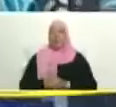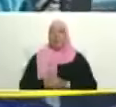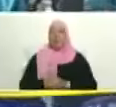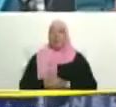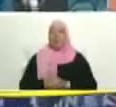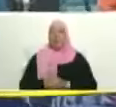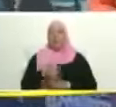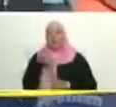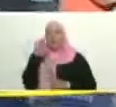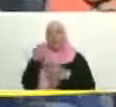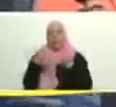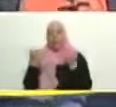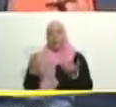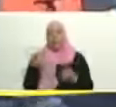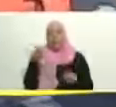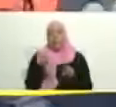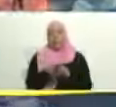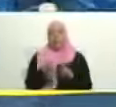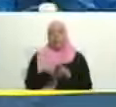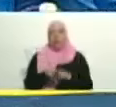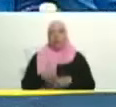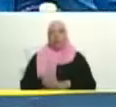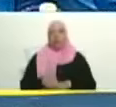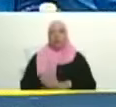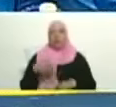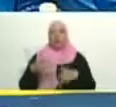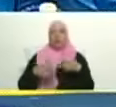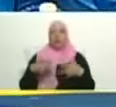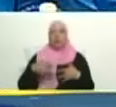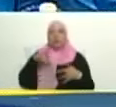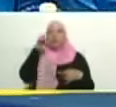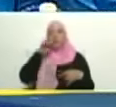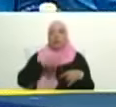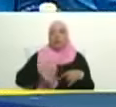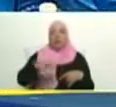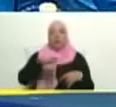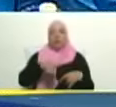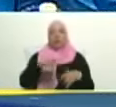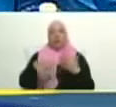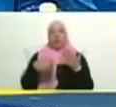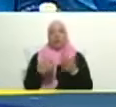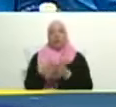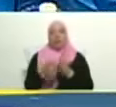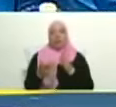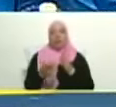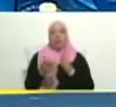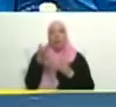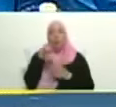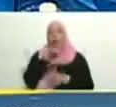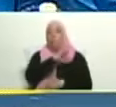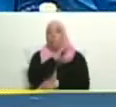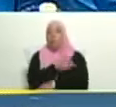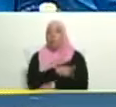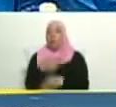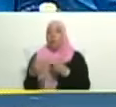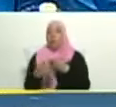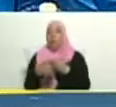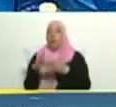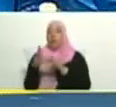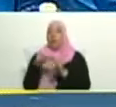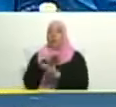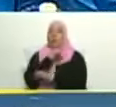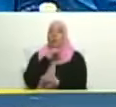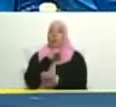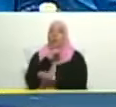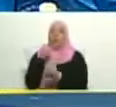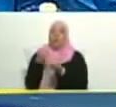inmediato. Igualmente, la adquisición de equipamiento tecnológico para fortalecer el combate contra los delitos